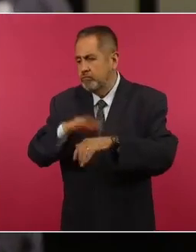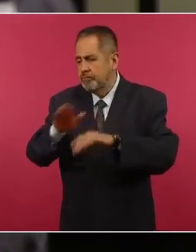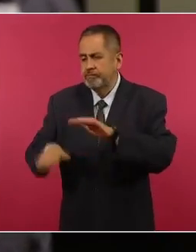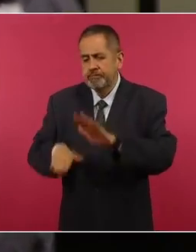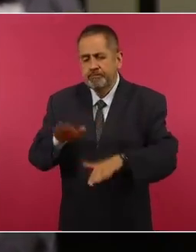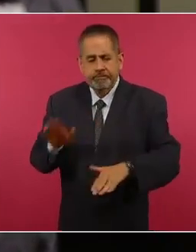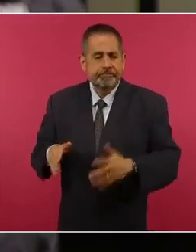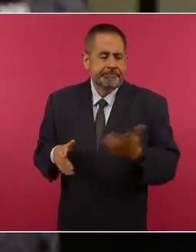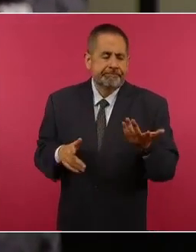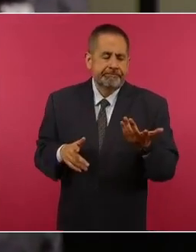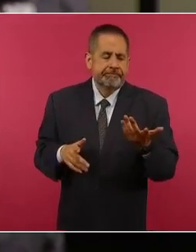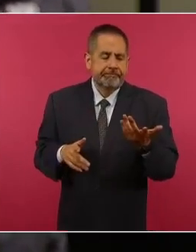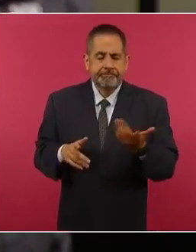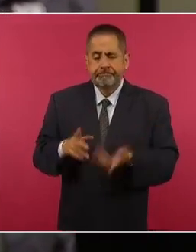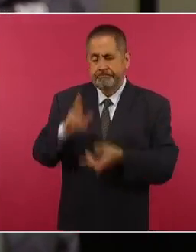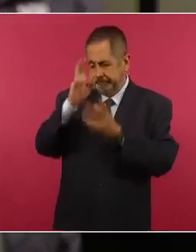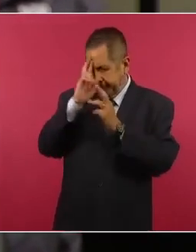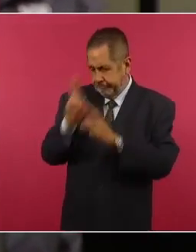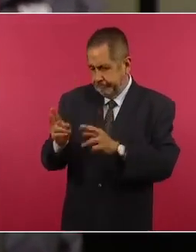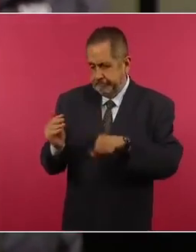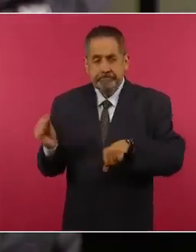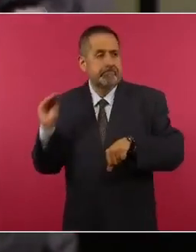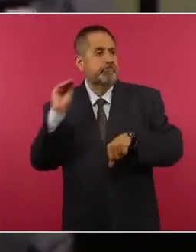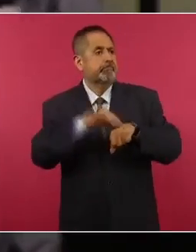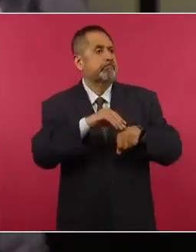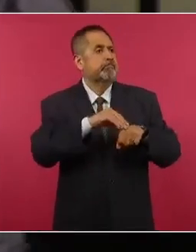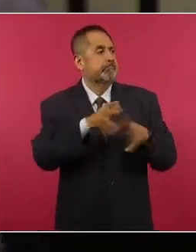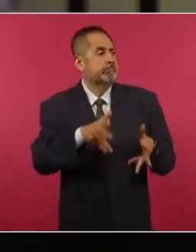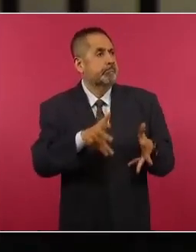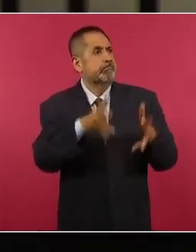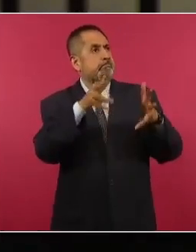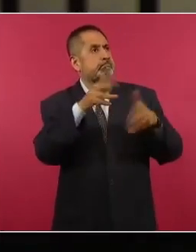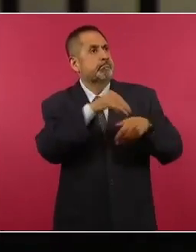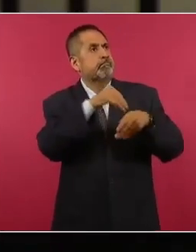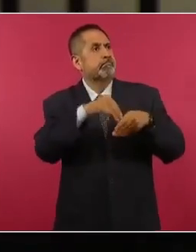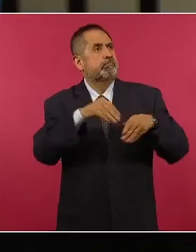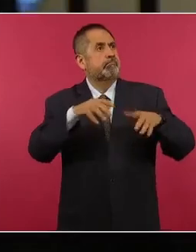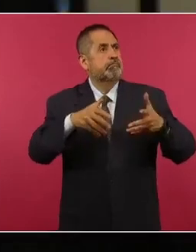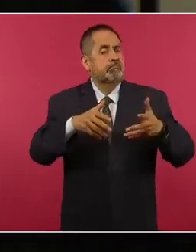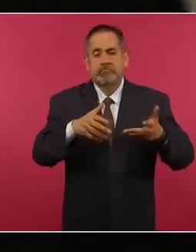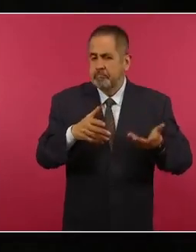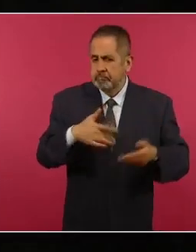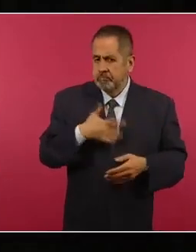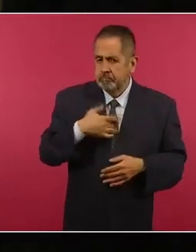y las personas que habían atendido esta pandemia. Si todavía esto